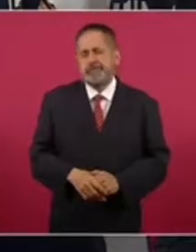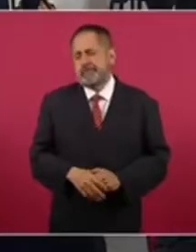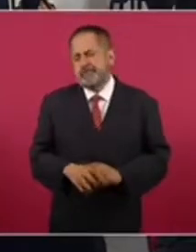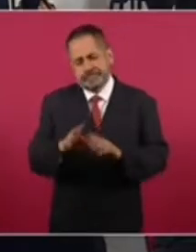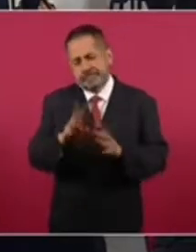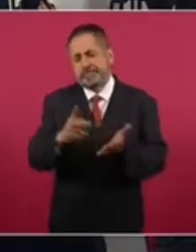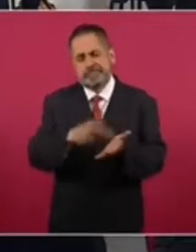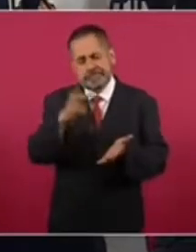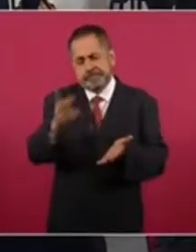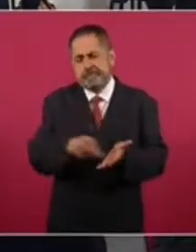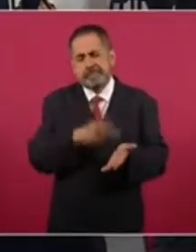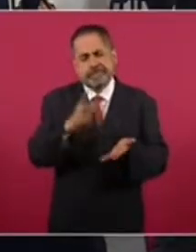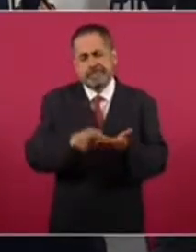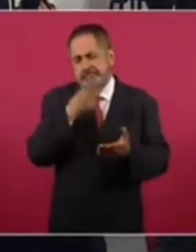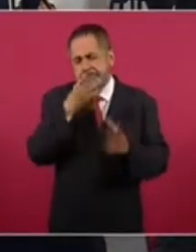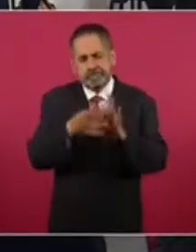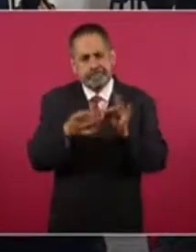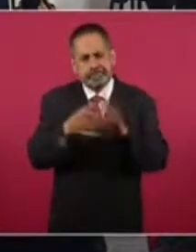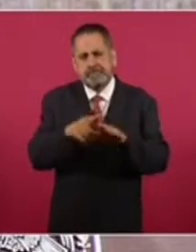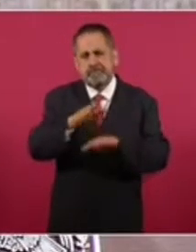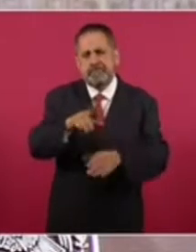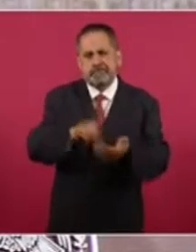bastante sobre estos asuntos.